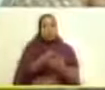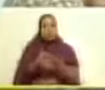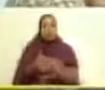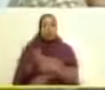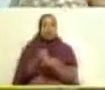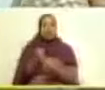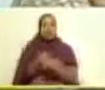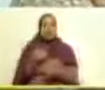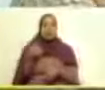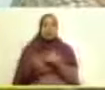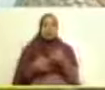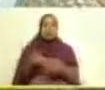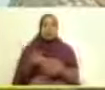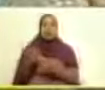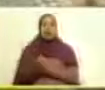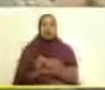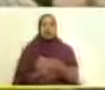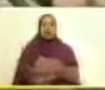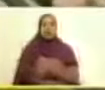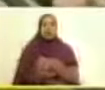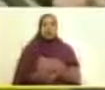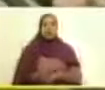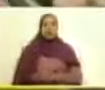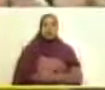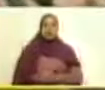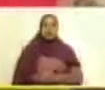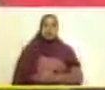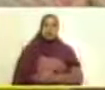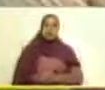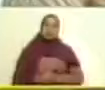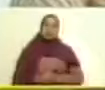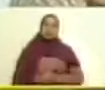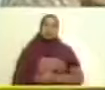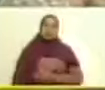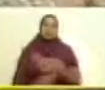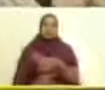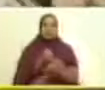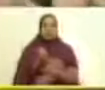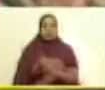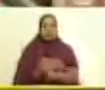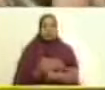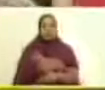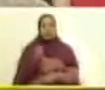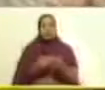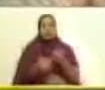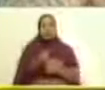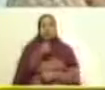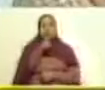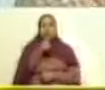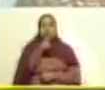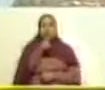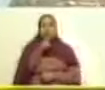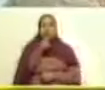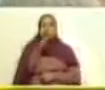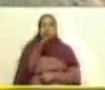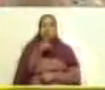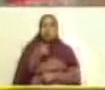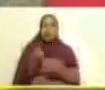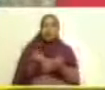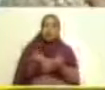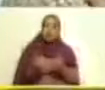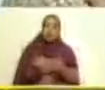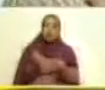solución de ese problema que es cantidades de basura en sitios no